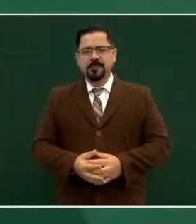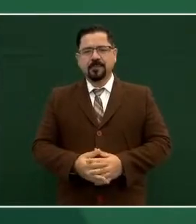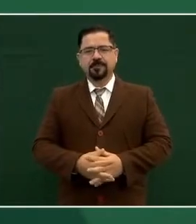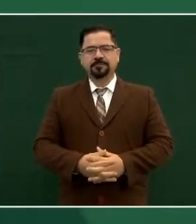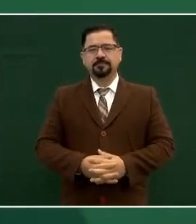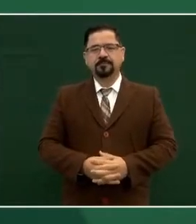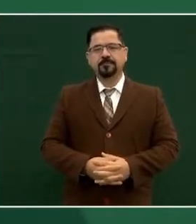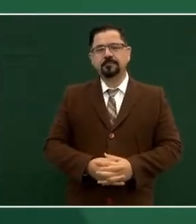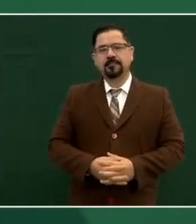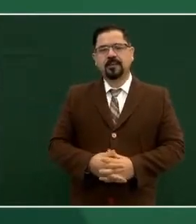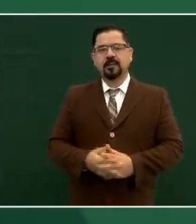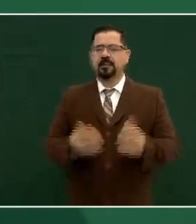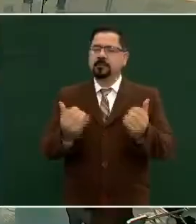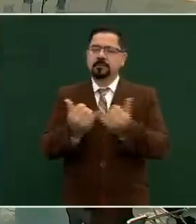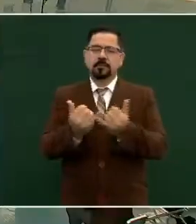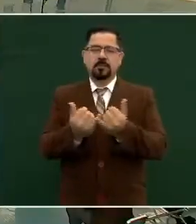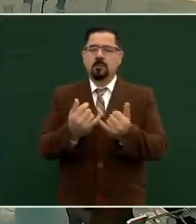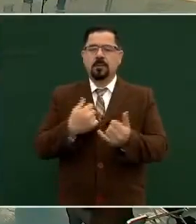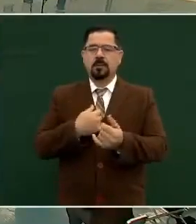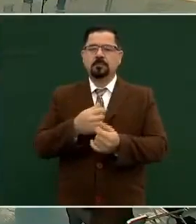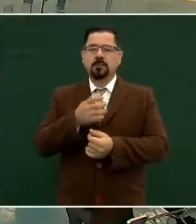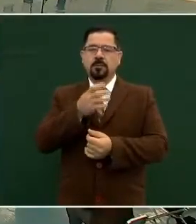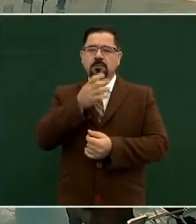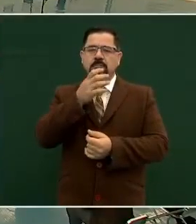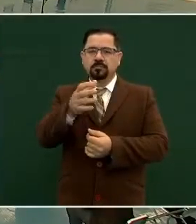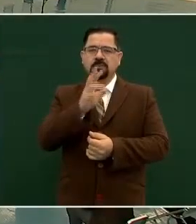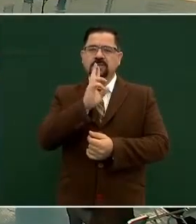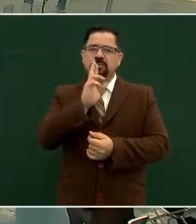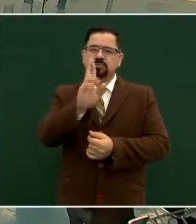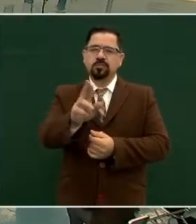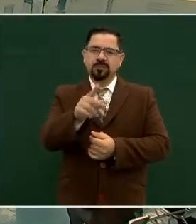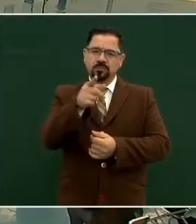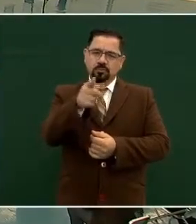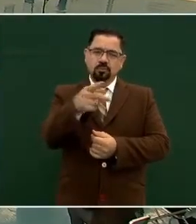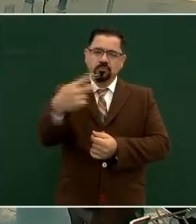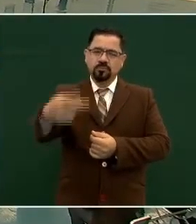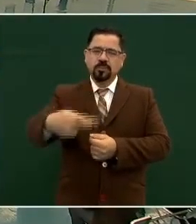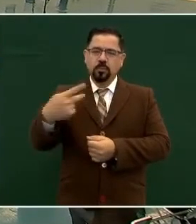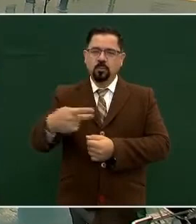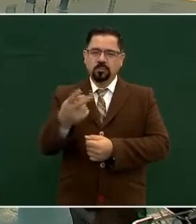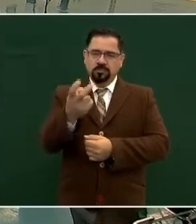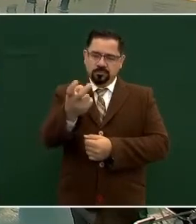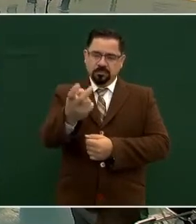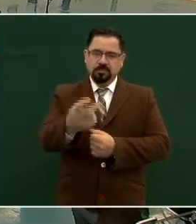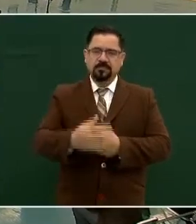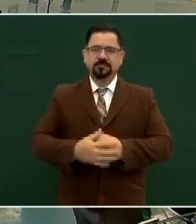Entonces es un poco contestarte tu pregunta,